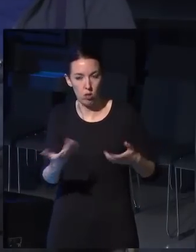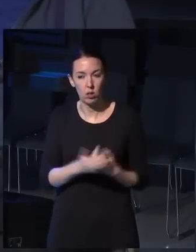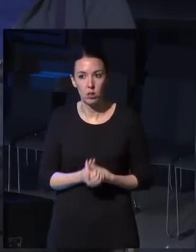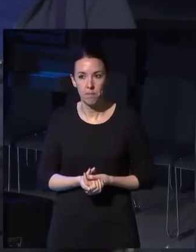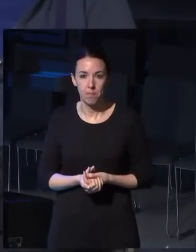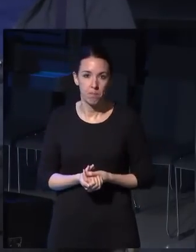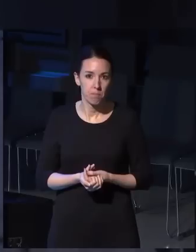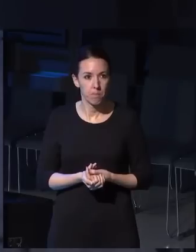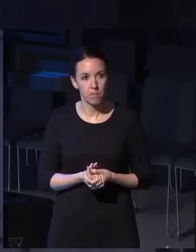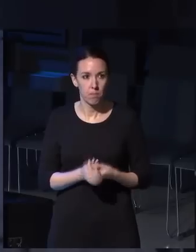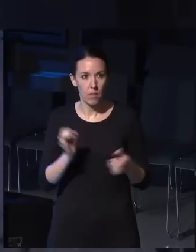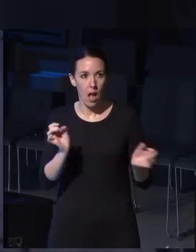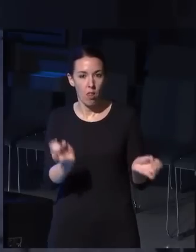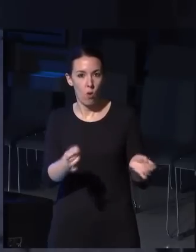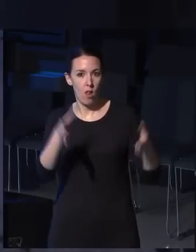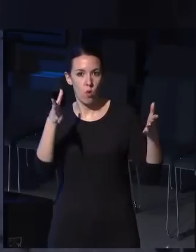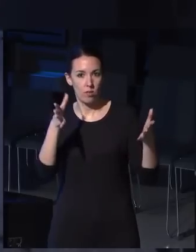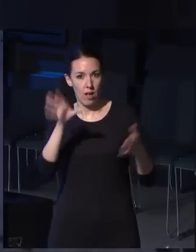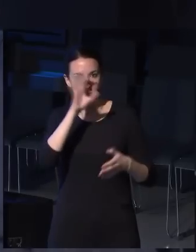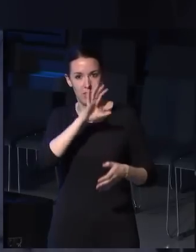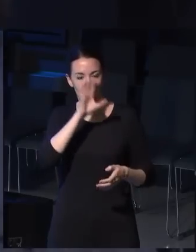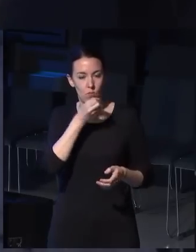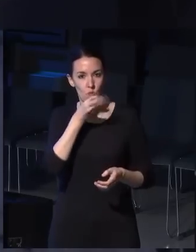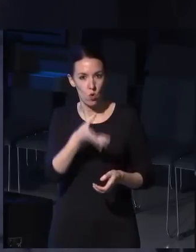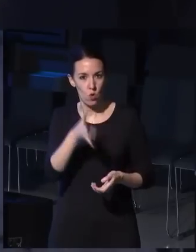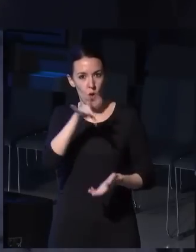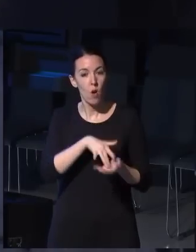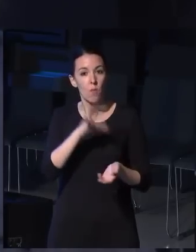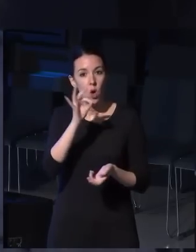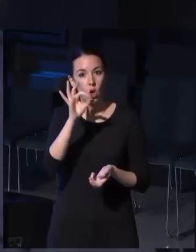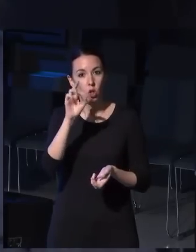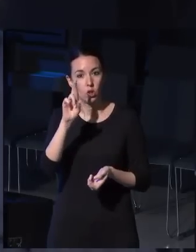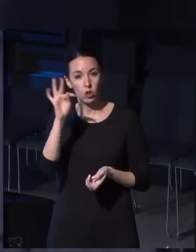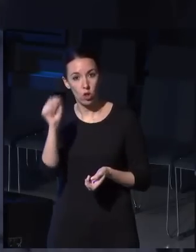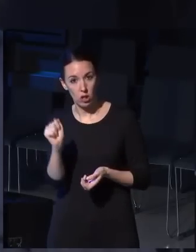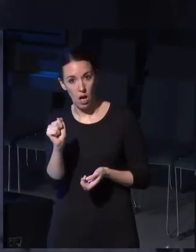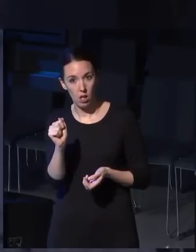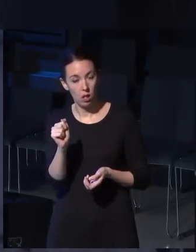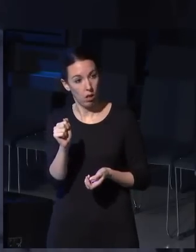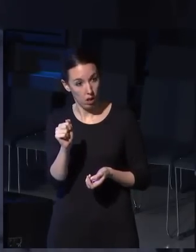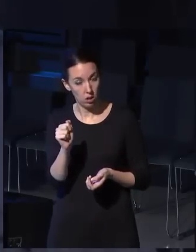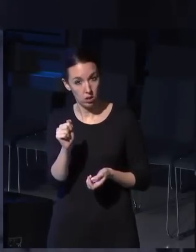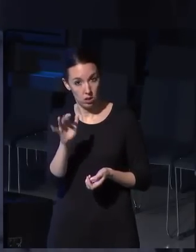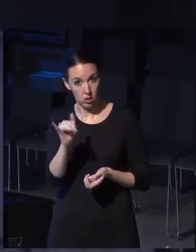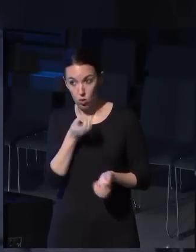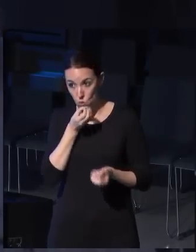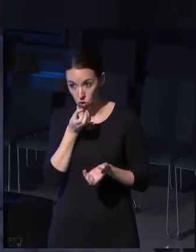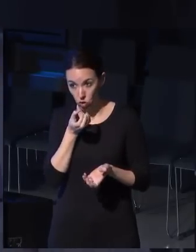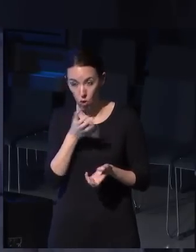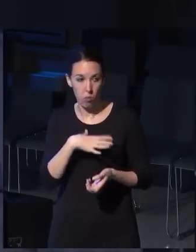Hombre, del duende tengo una anécdota muy buena, ¿eh? ¿De quién? Del Torta. ¿Ah, grabaste el Torta? Sí, ¿te la cuento? Por